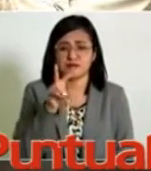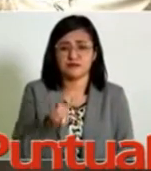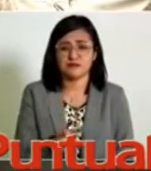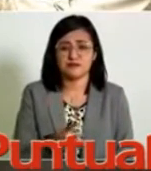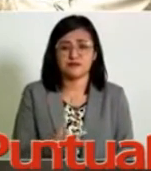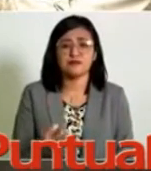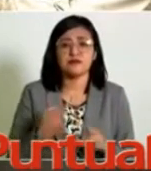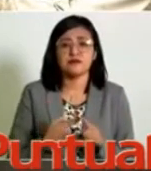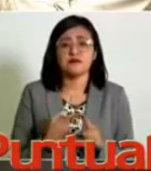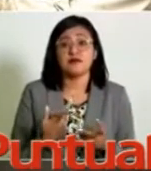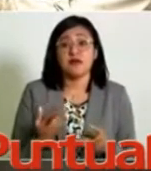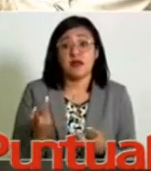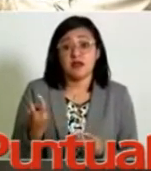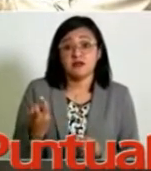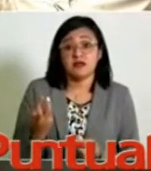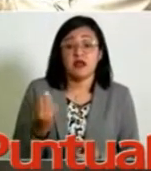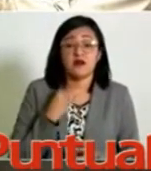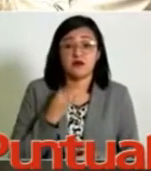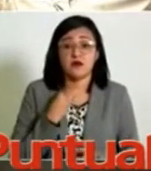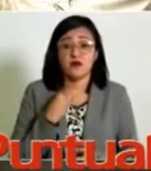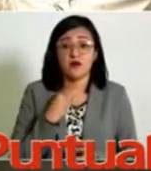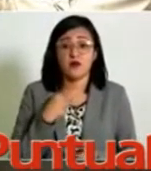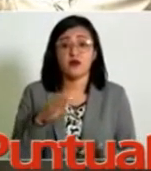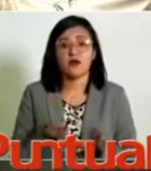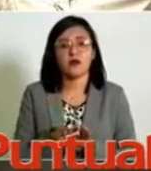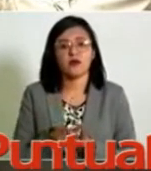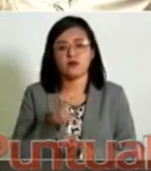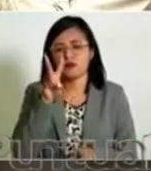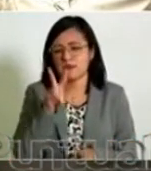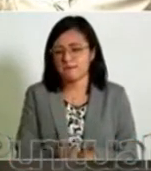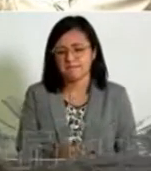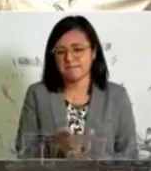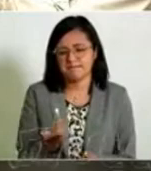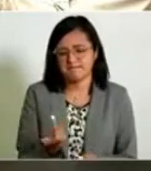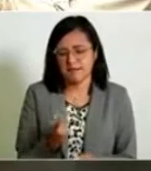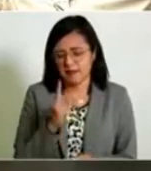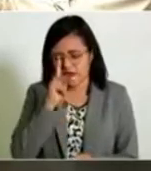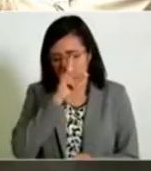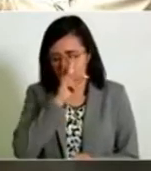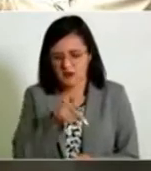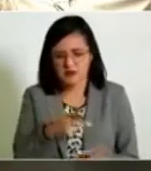de la abogacía en el más vil de los oficios